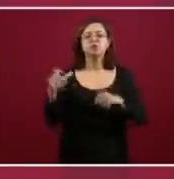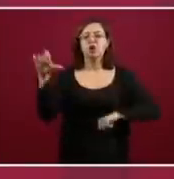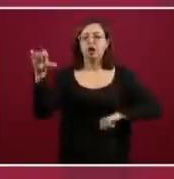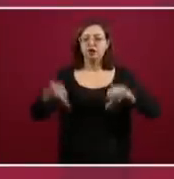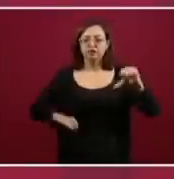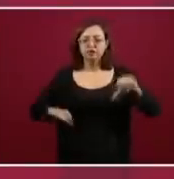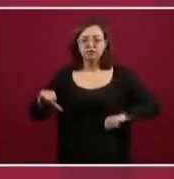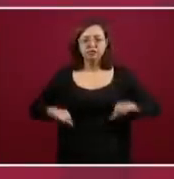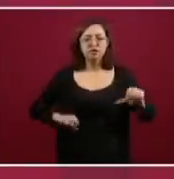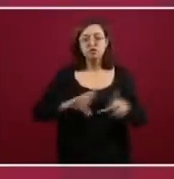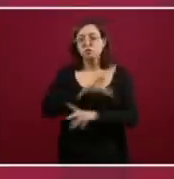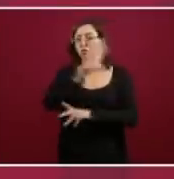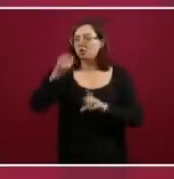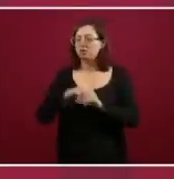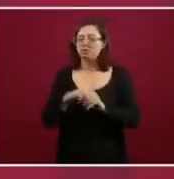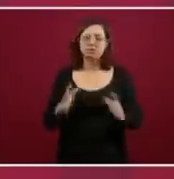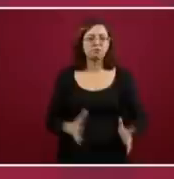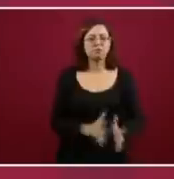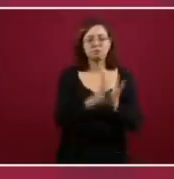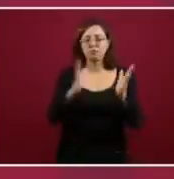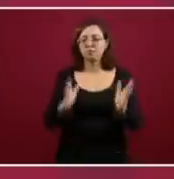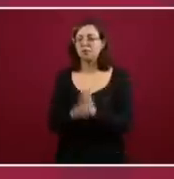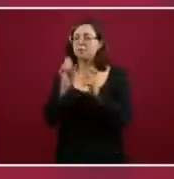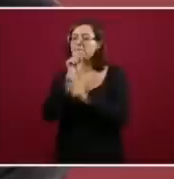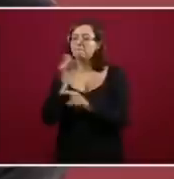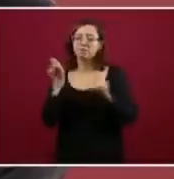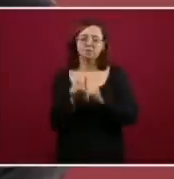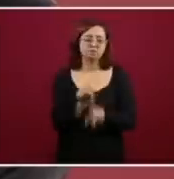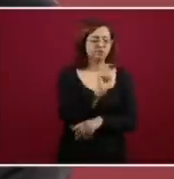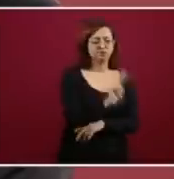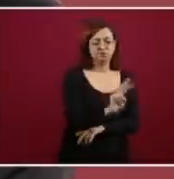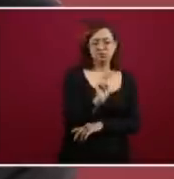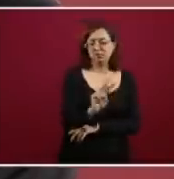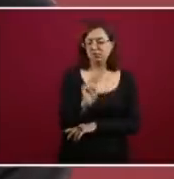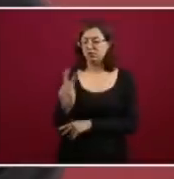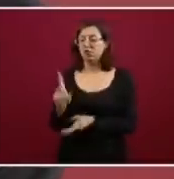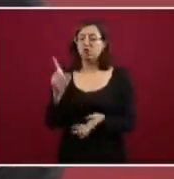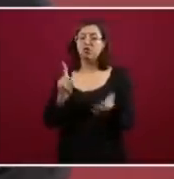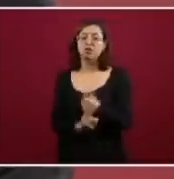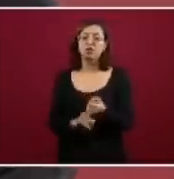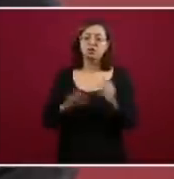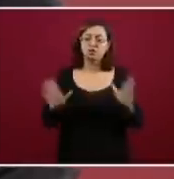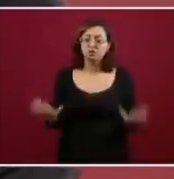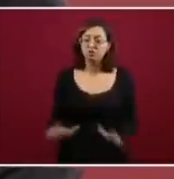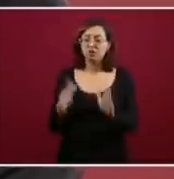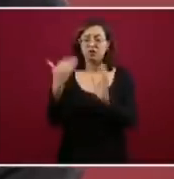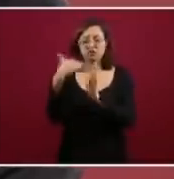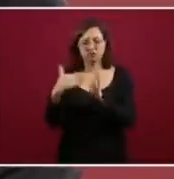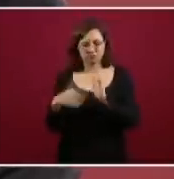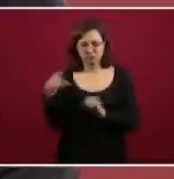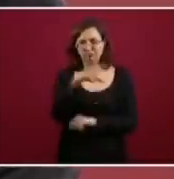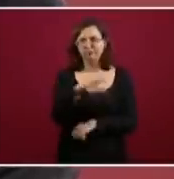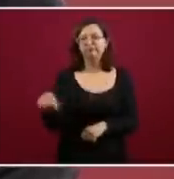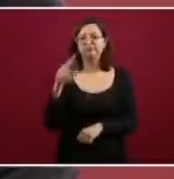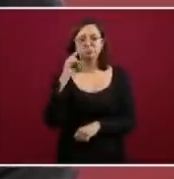actividades la página son frente a la lectura se las recomiendo